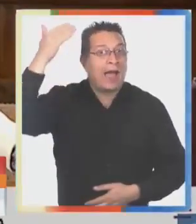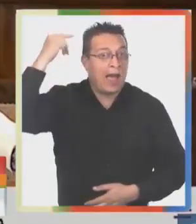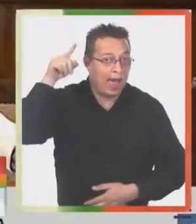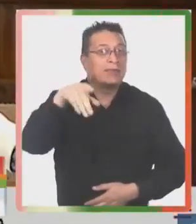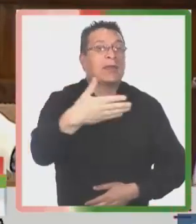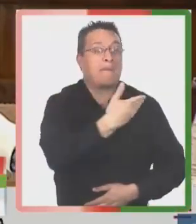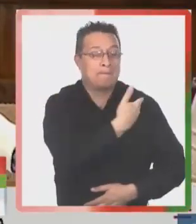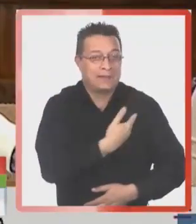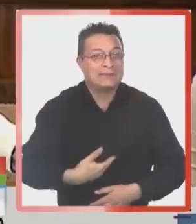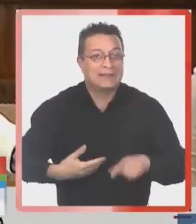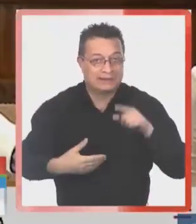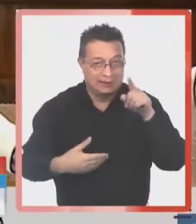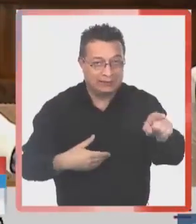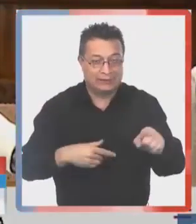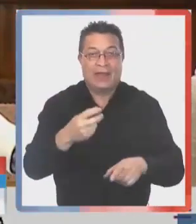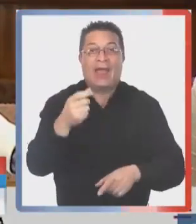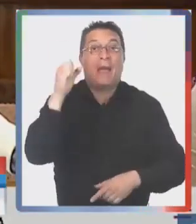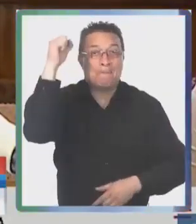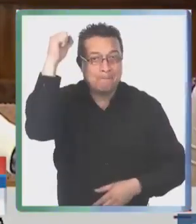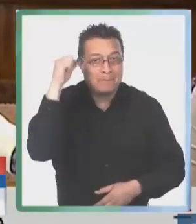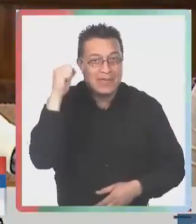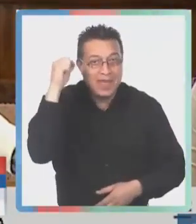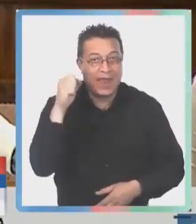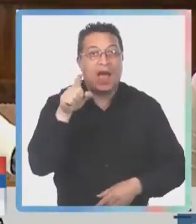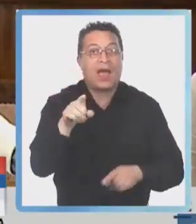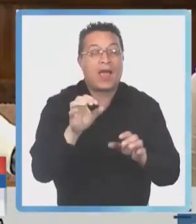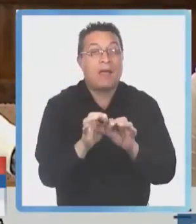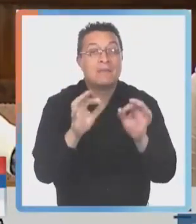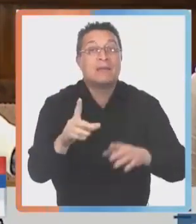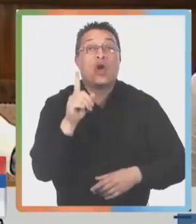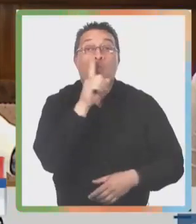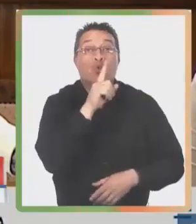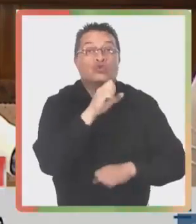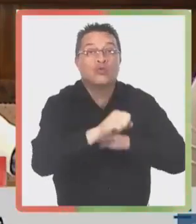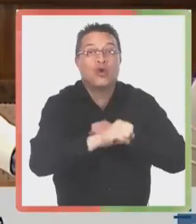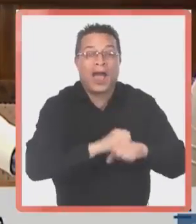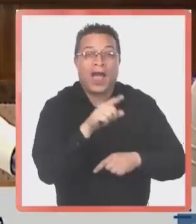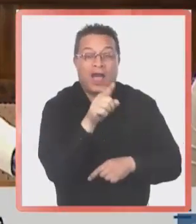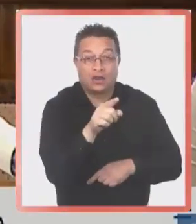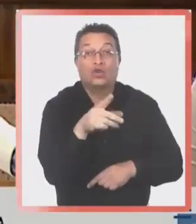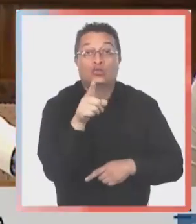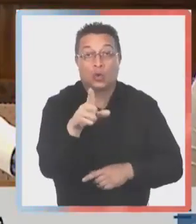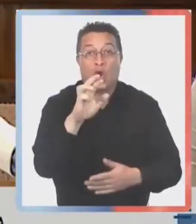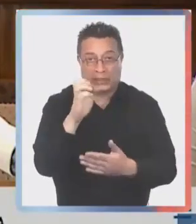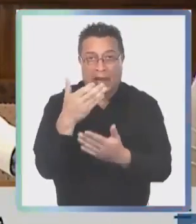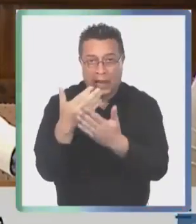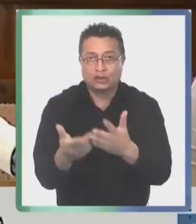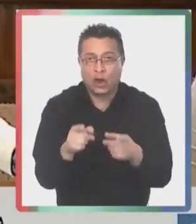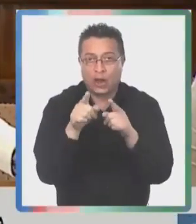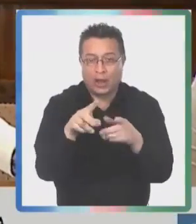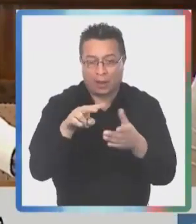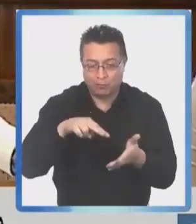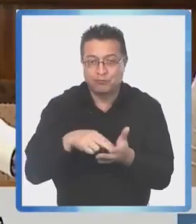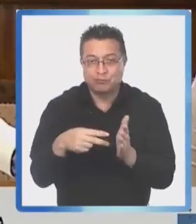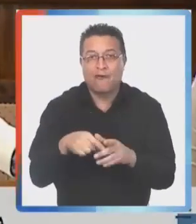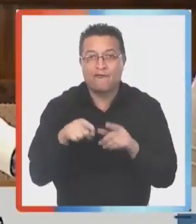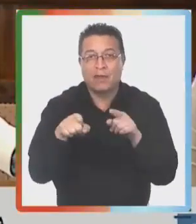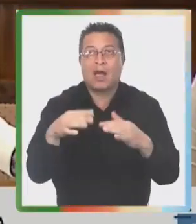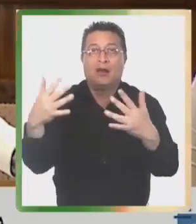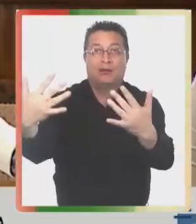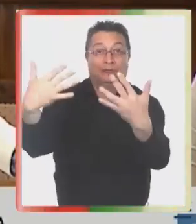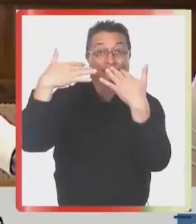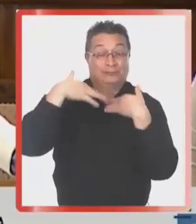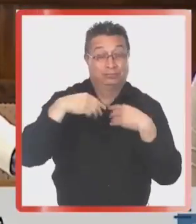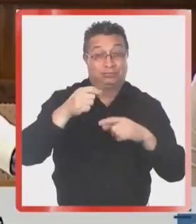fue en el gobierno del presidente Boric, fue en los años del gobierno del presidente Piñera, y particularmente en su último año. Y usted